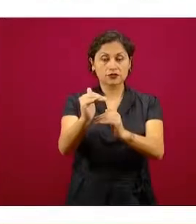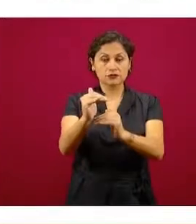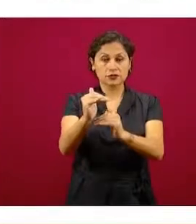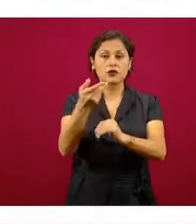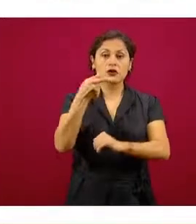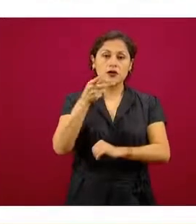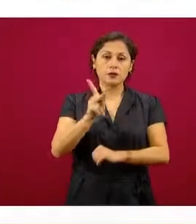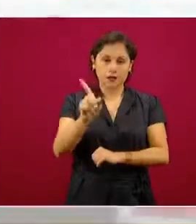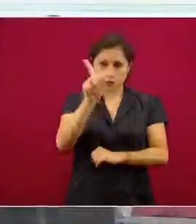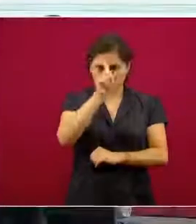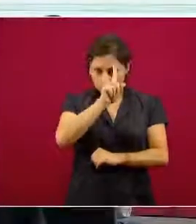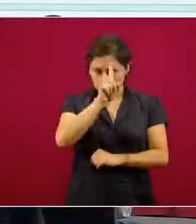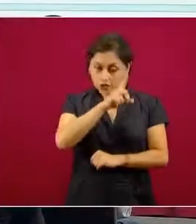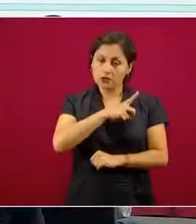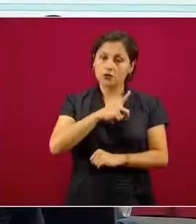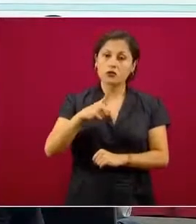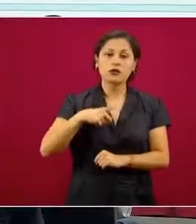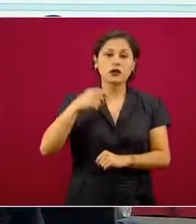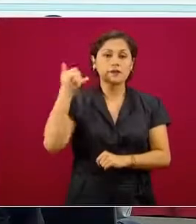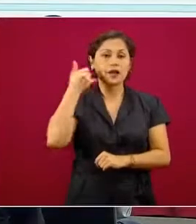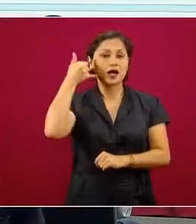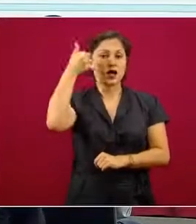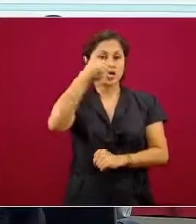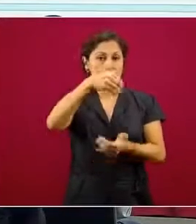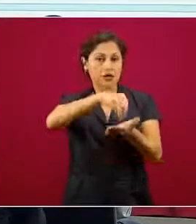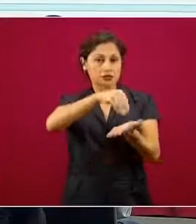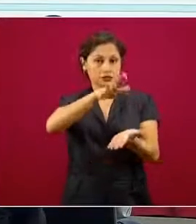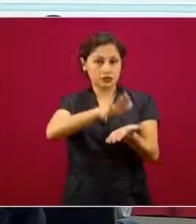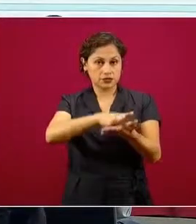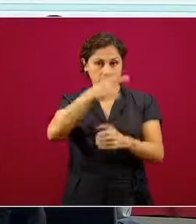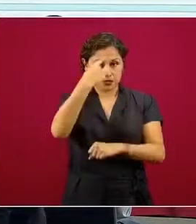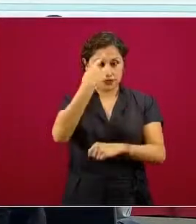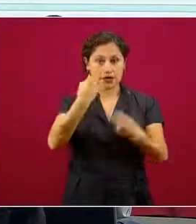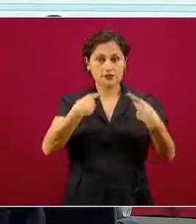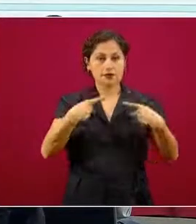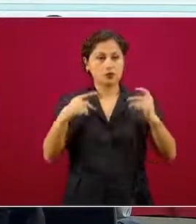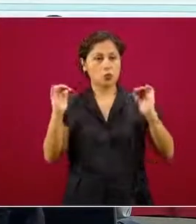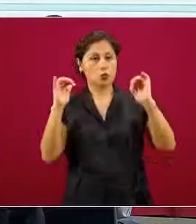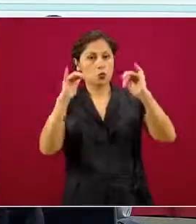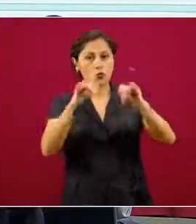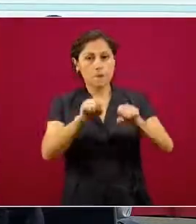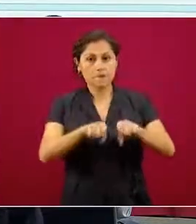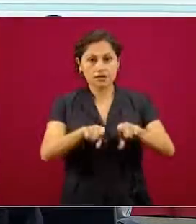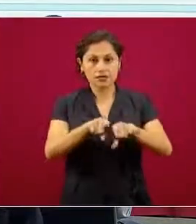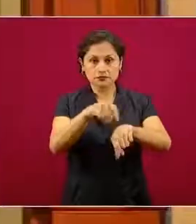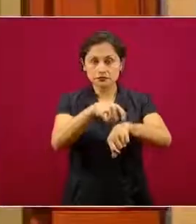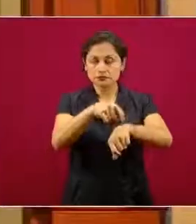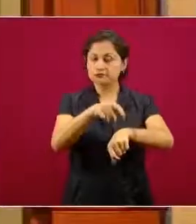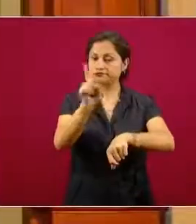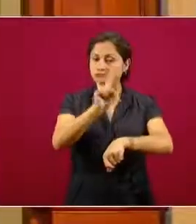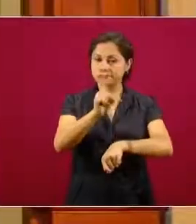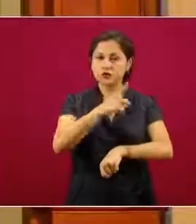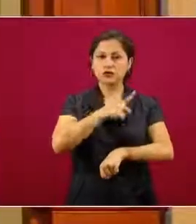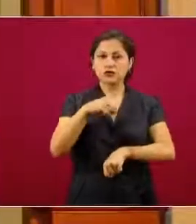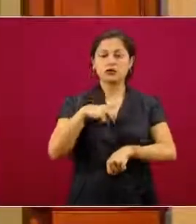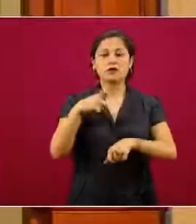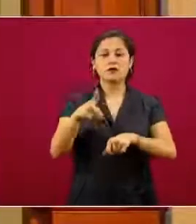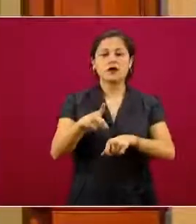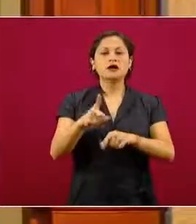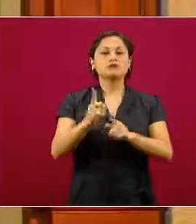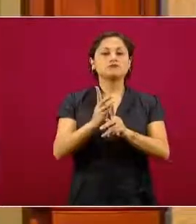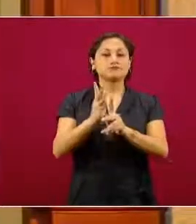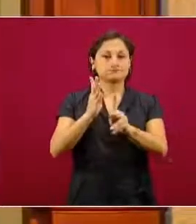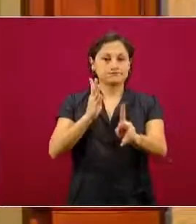con citas para que las personas puedan llegar de manera escalonada en los horarios, de una manera programada, y por lo tanto